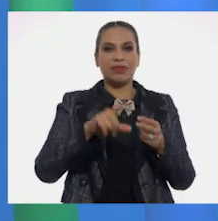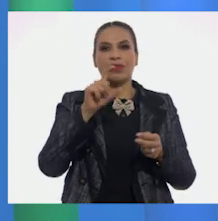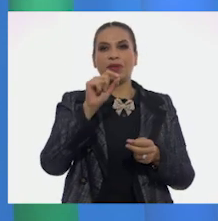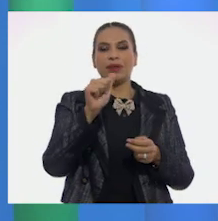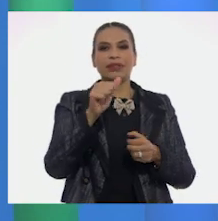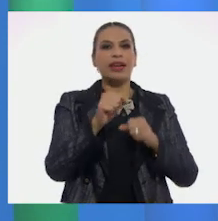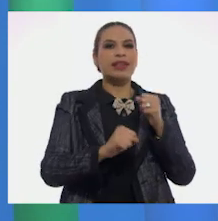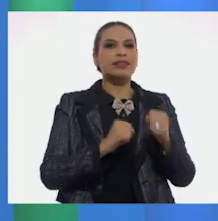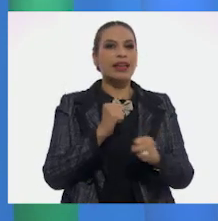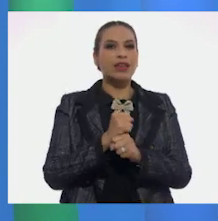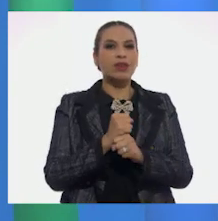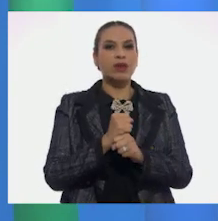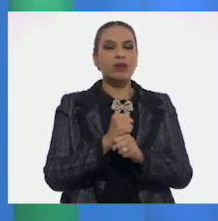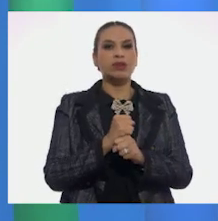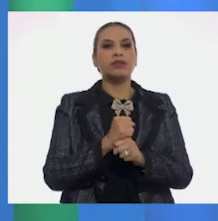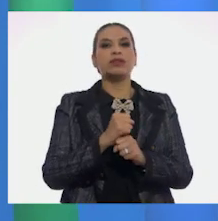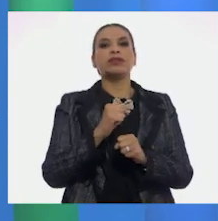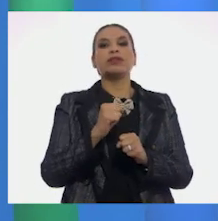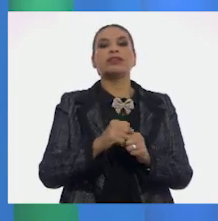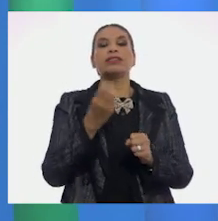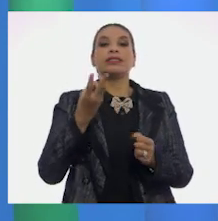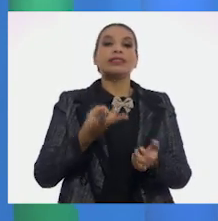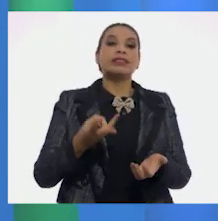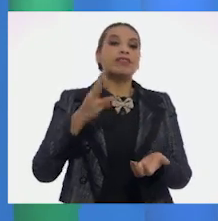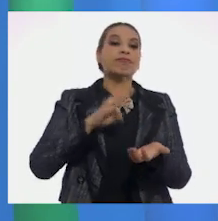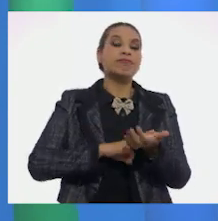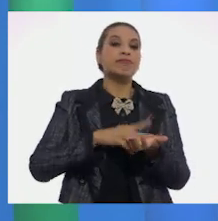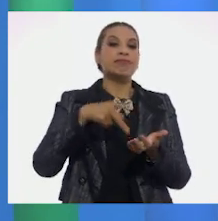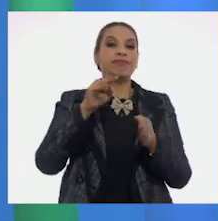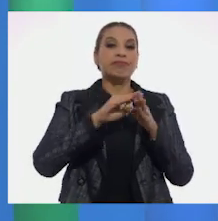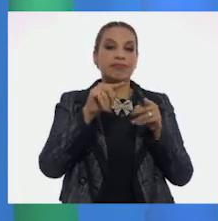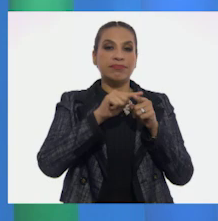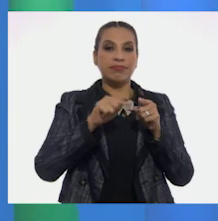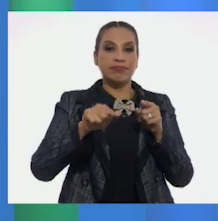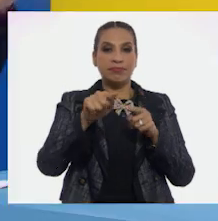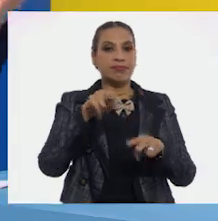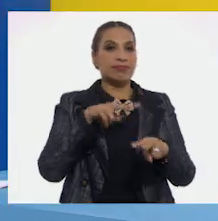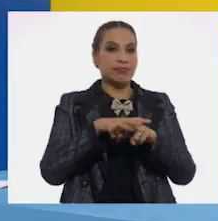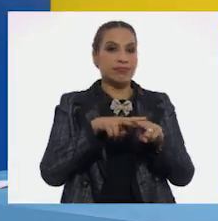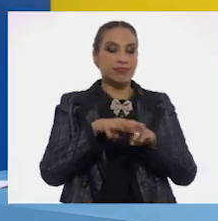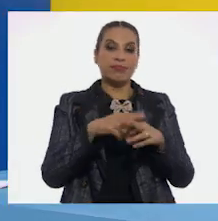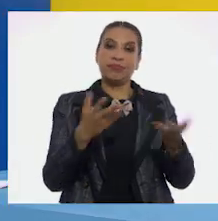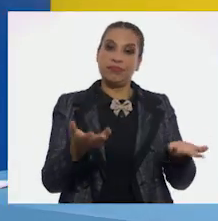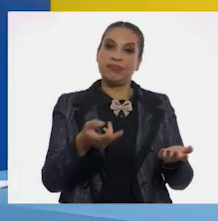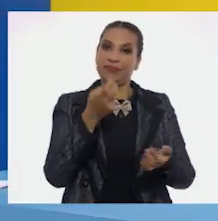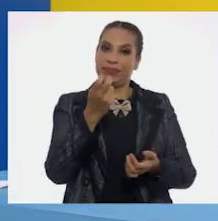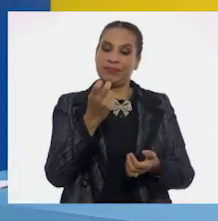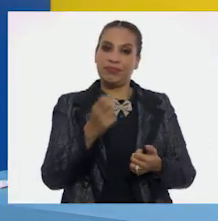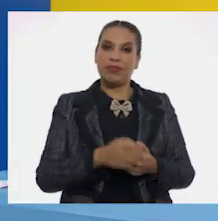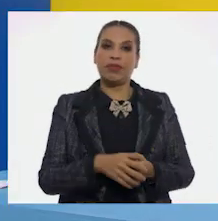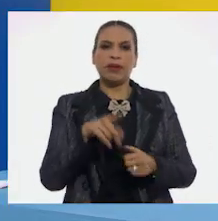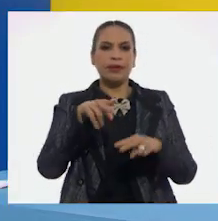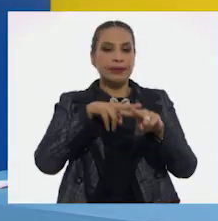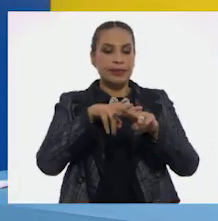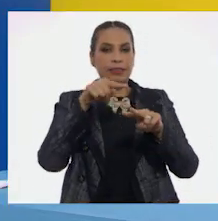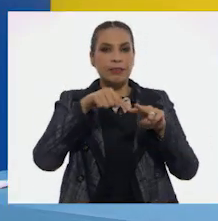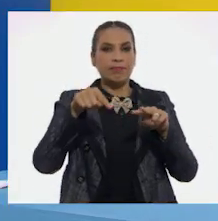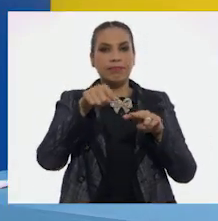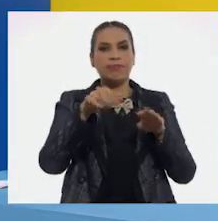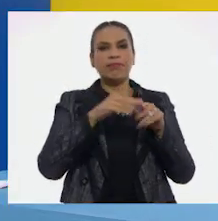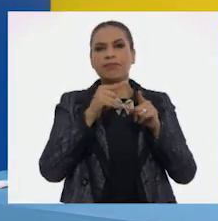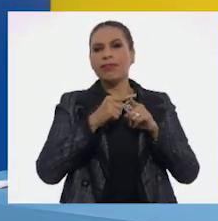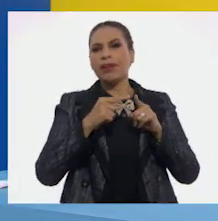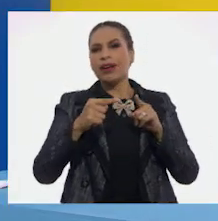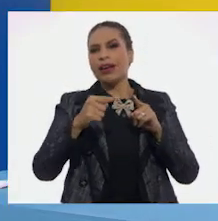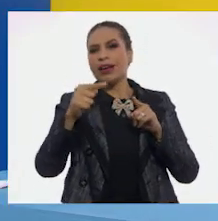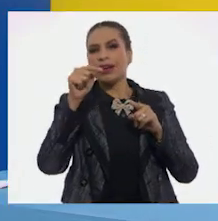26 años. En 26 años triplicó los kilómetros de vías férreas. Exacto, Jenny. Las vías férreas se extendieron por